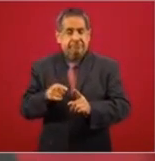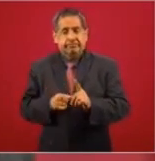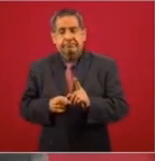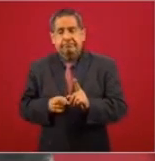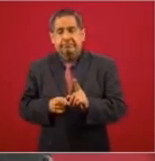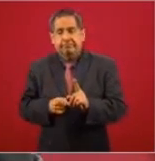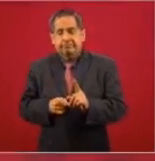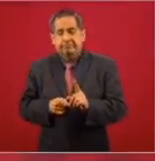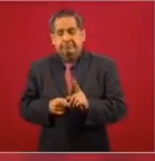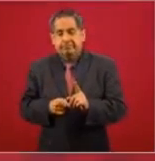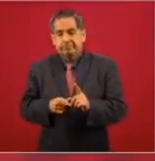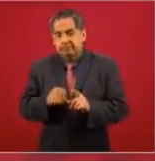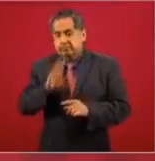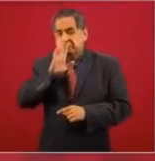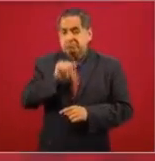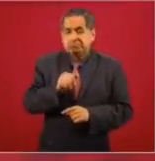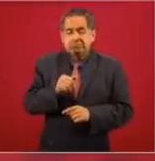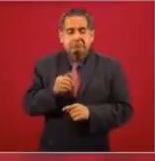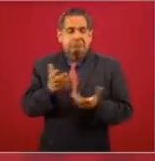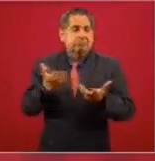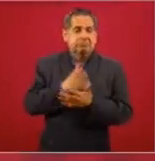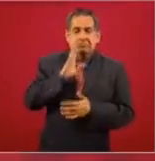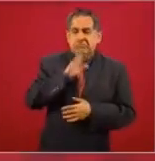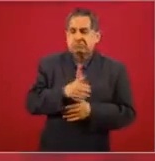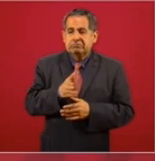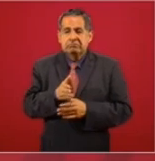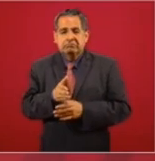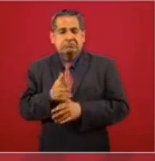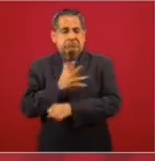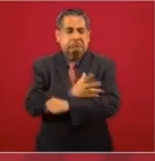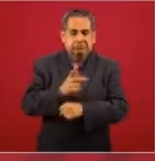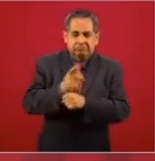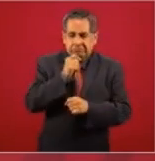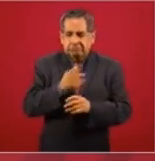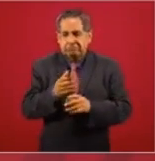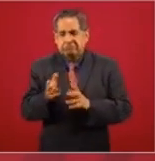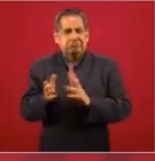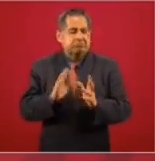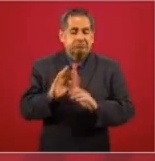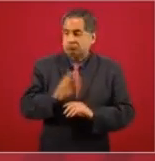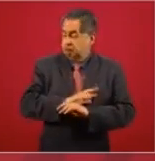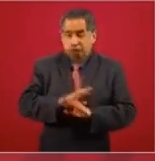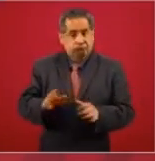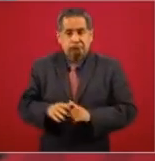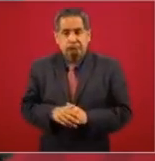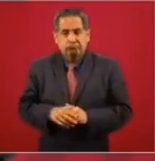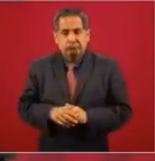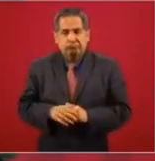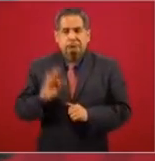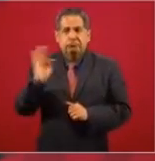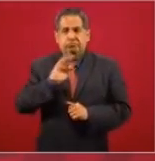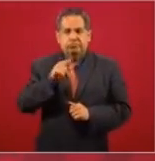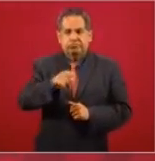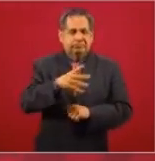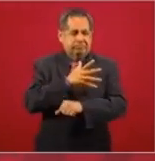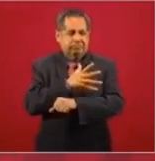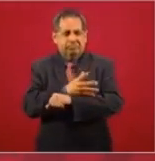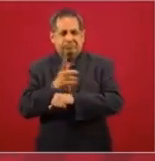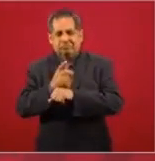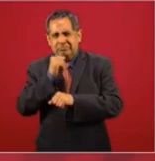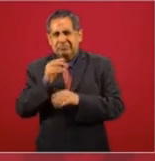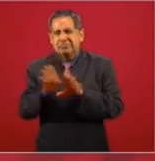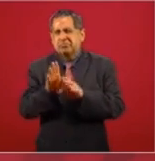en malos pasos, ¿qué es un funcionario que anda en malos pasos?